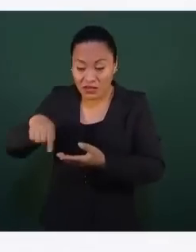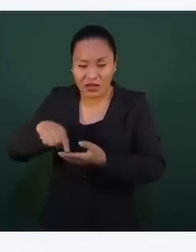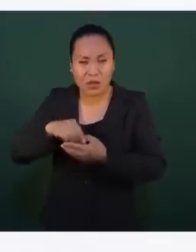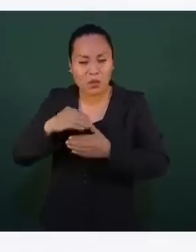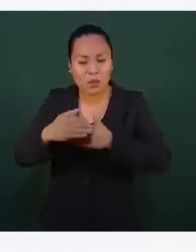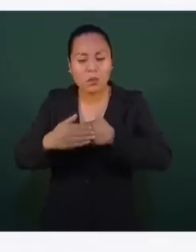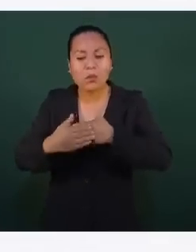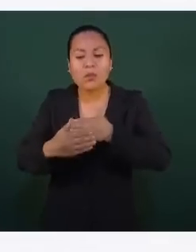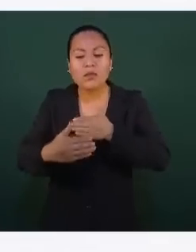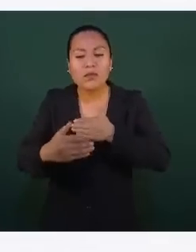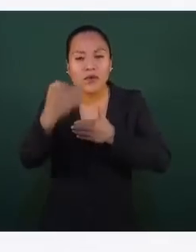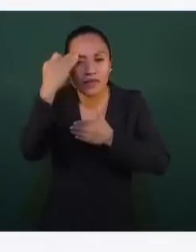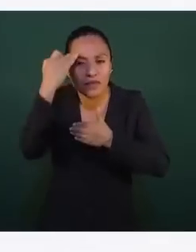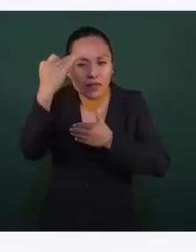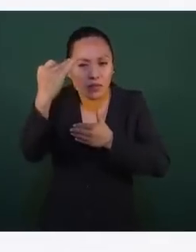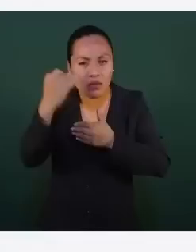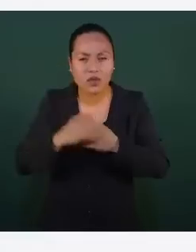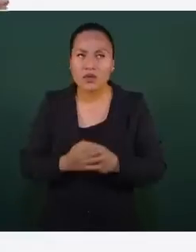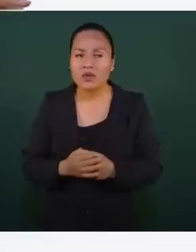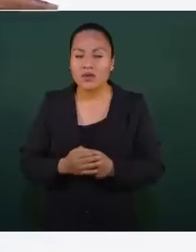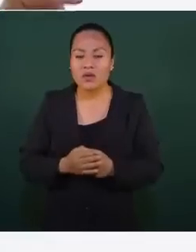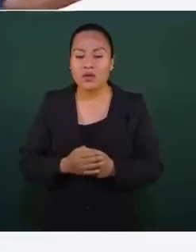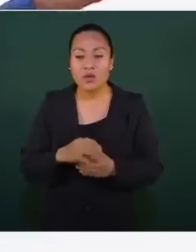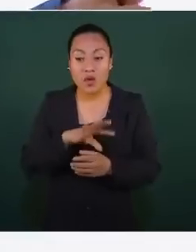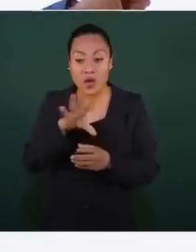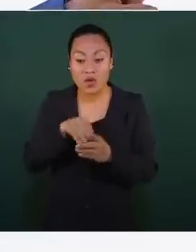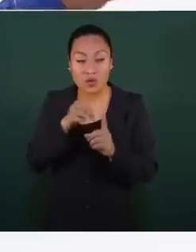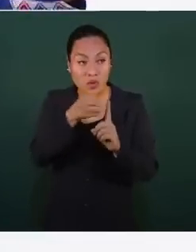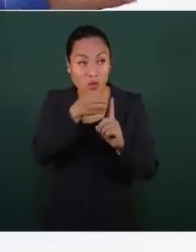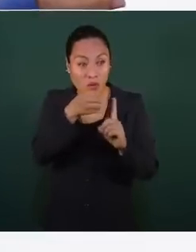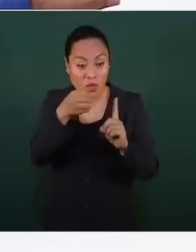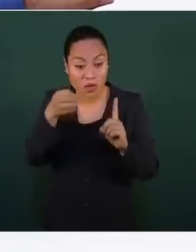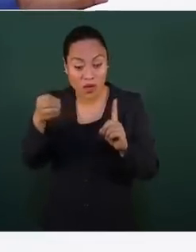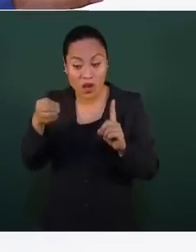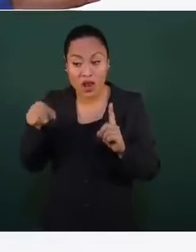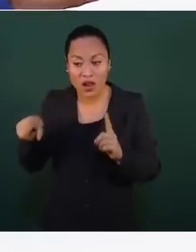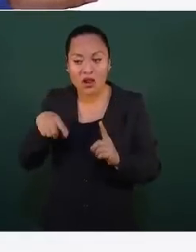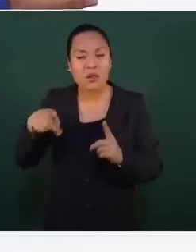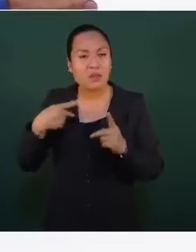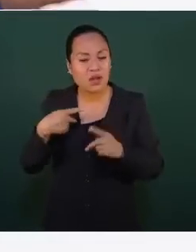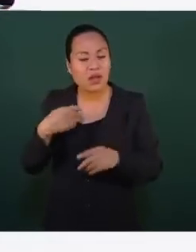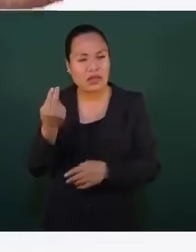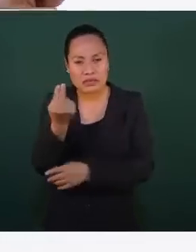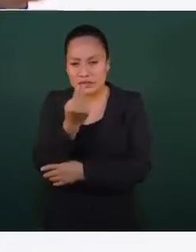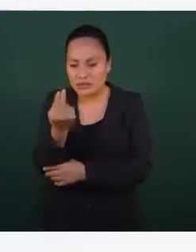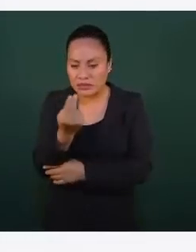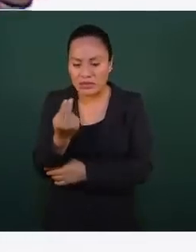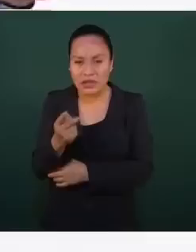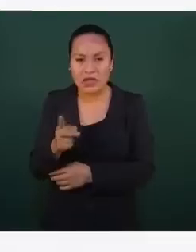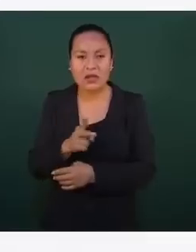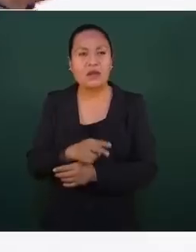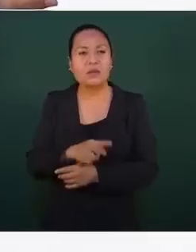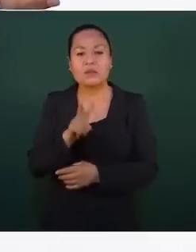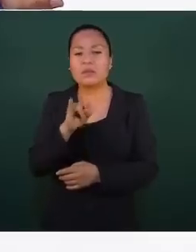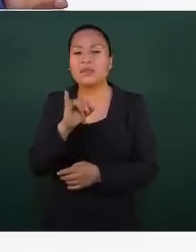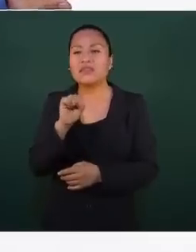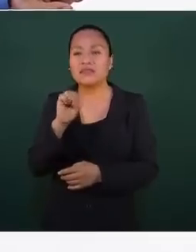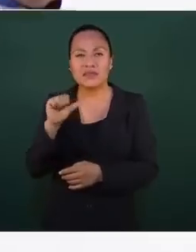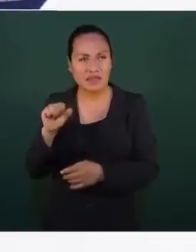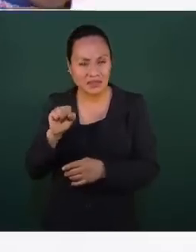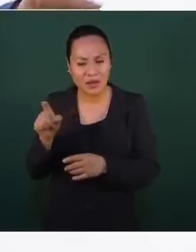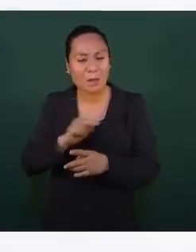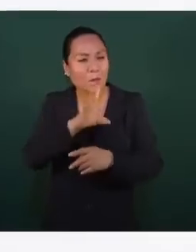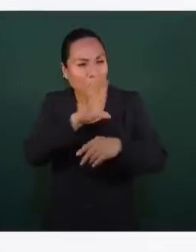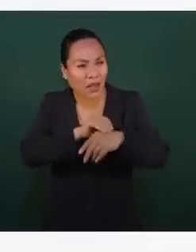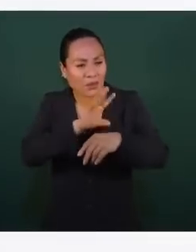plazo, de manera ordenada y de acuerdo a la demanda, visas temporales de trabajo